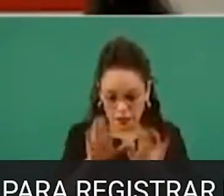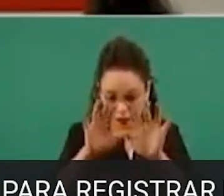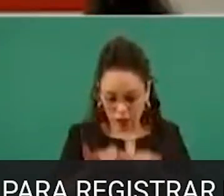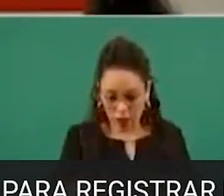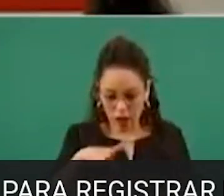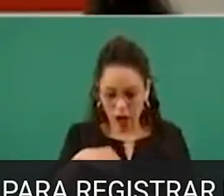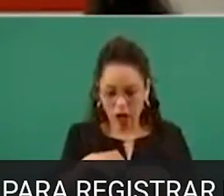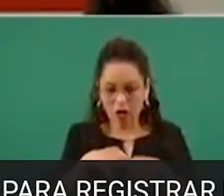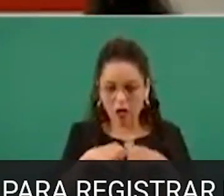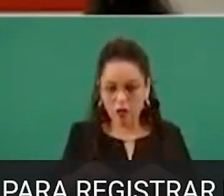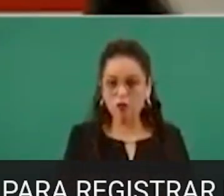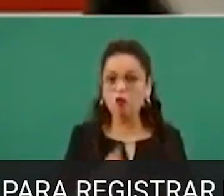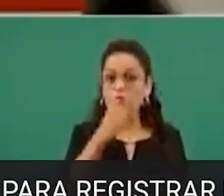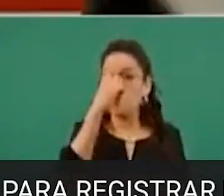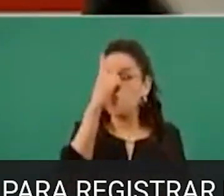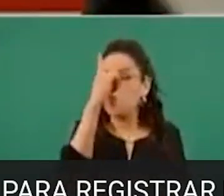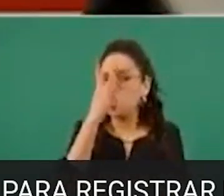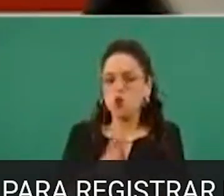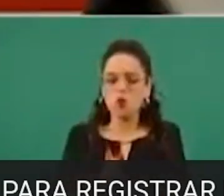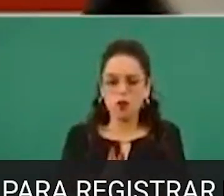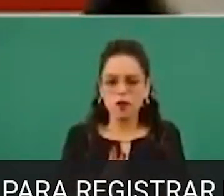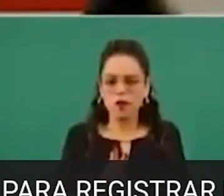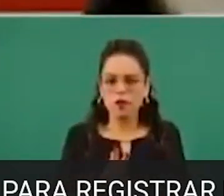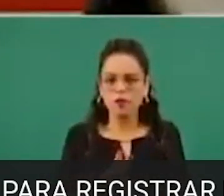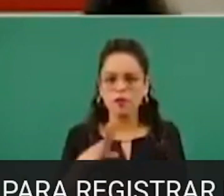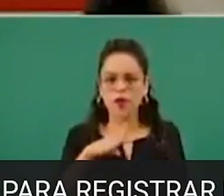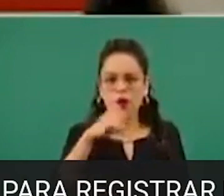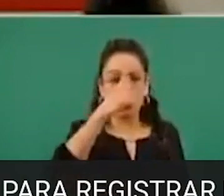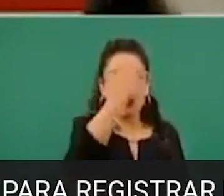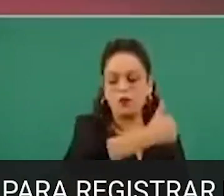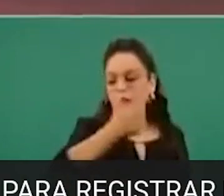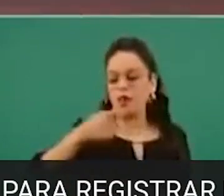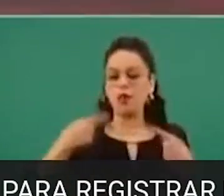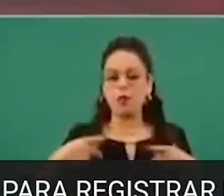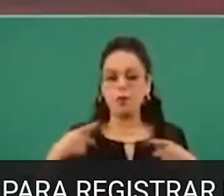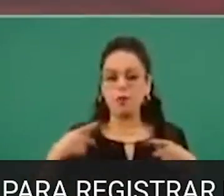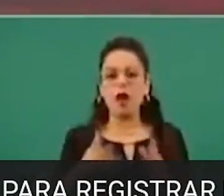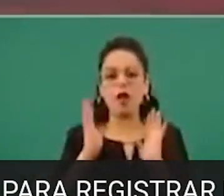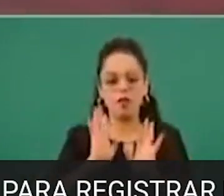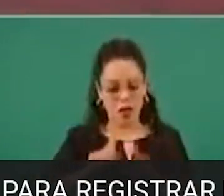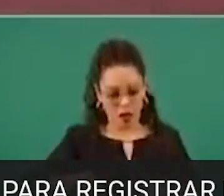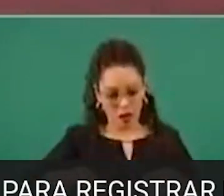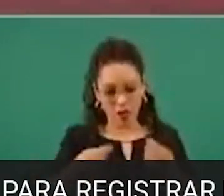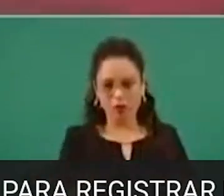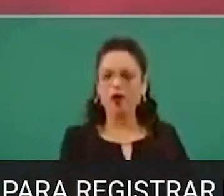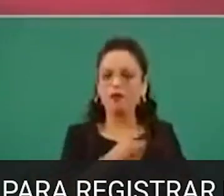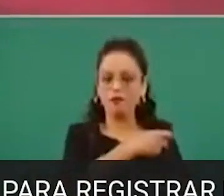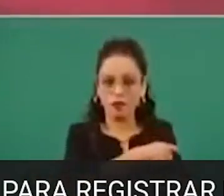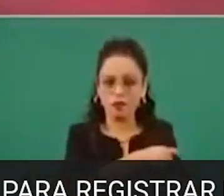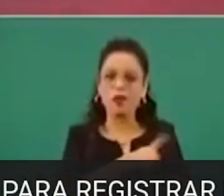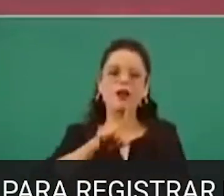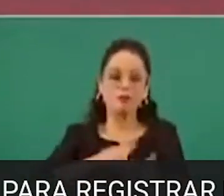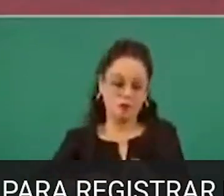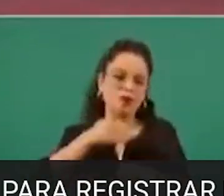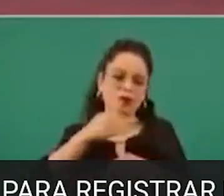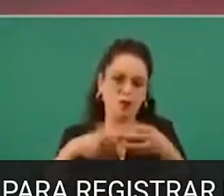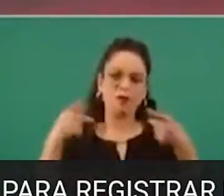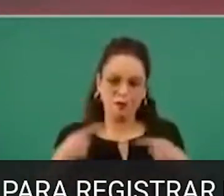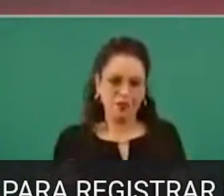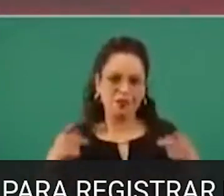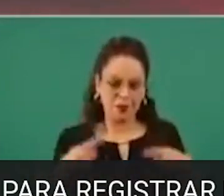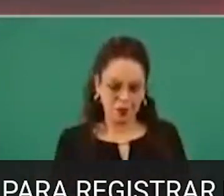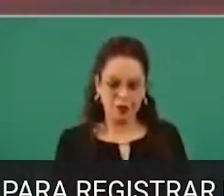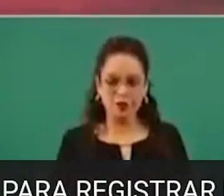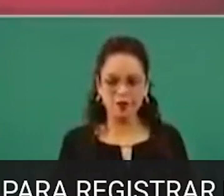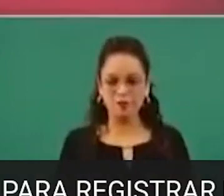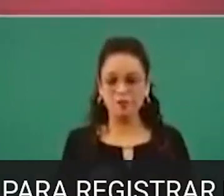identificador único y reemplazable de cada persona que se vacuna, que serán todas las personas. Entonces,